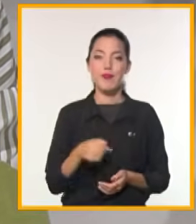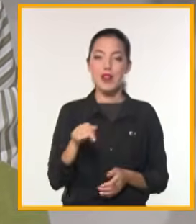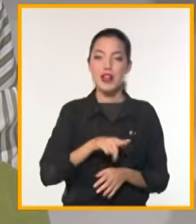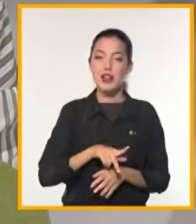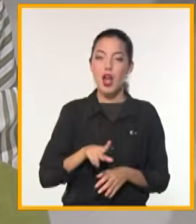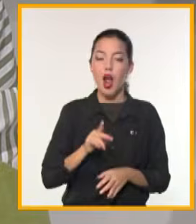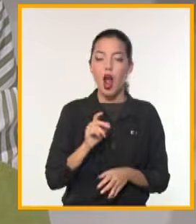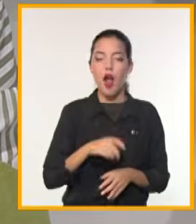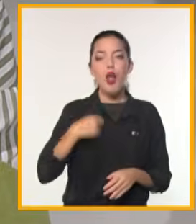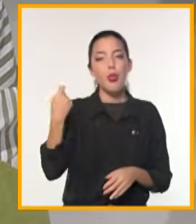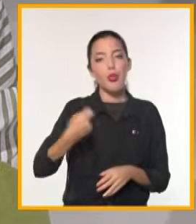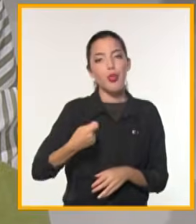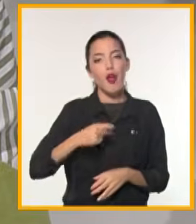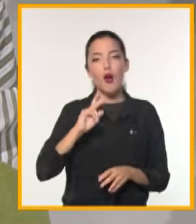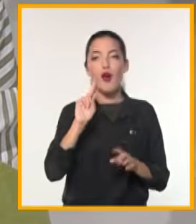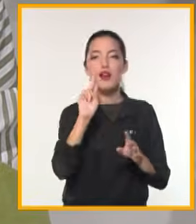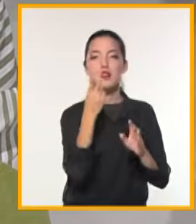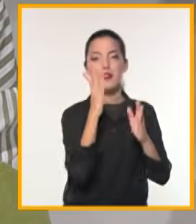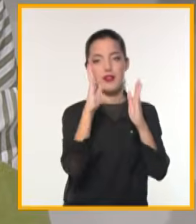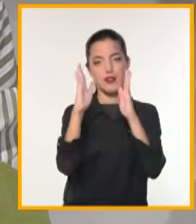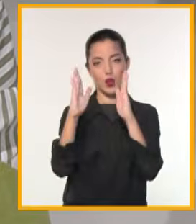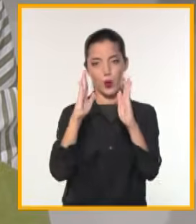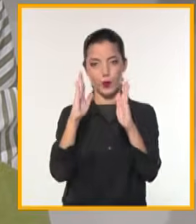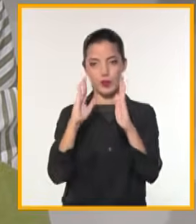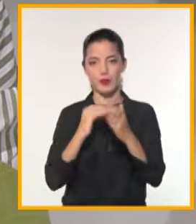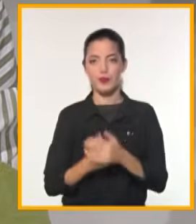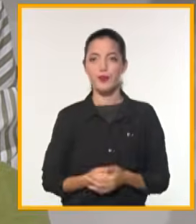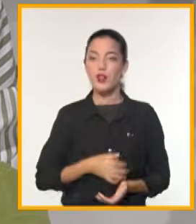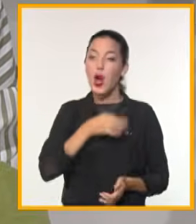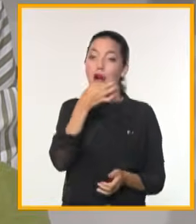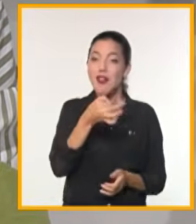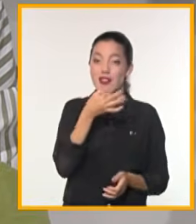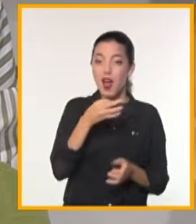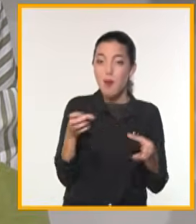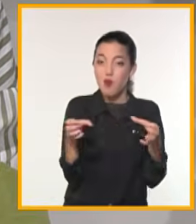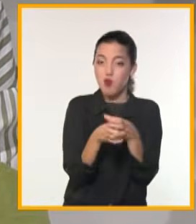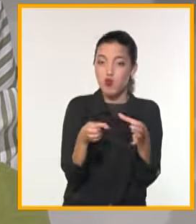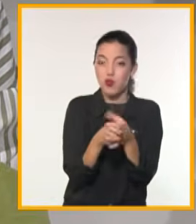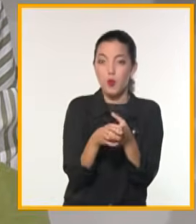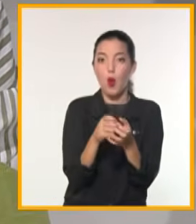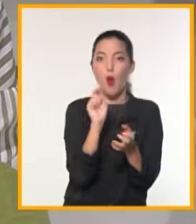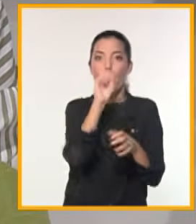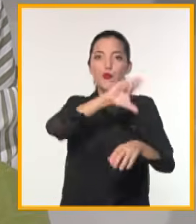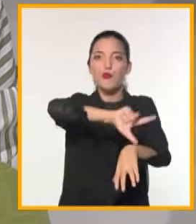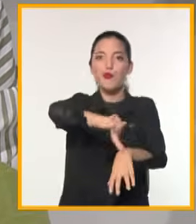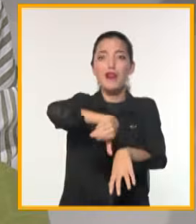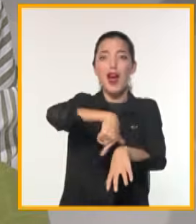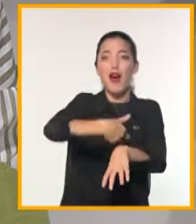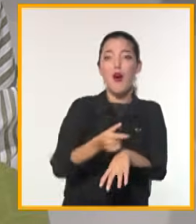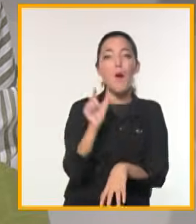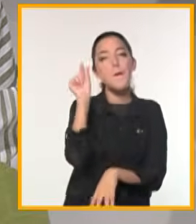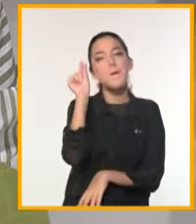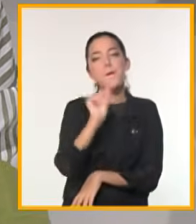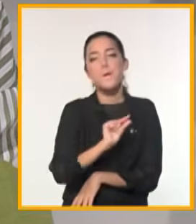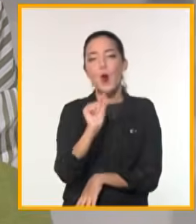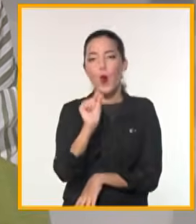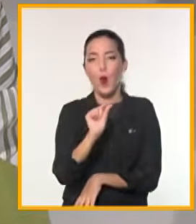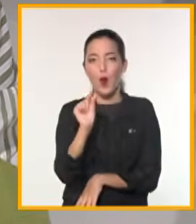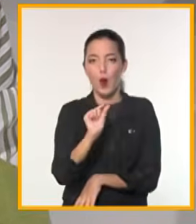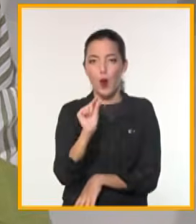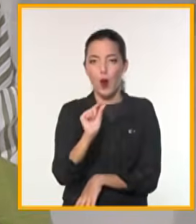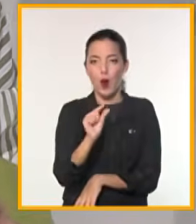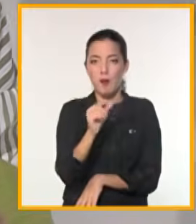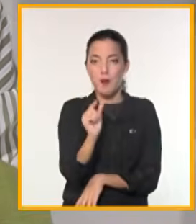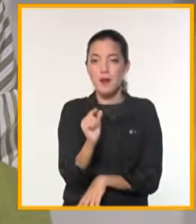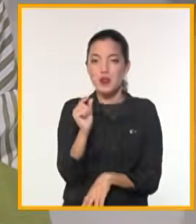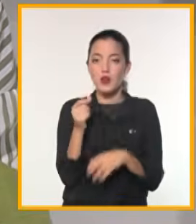parte. Acordamos en nuestro equipo de trabajo que con una hora no alcanzaba para este genio y